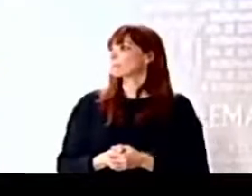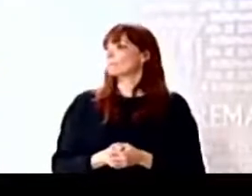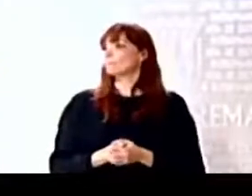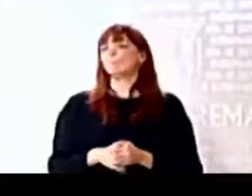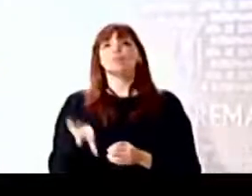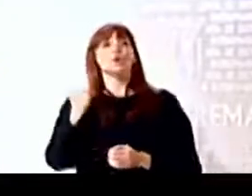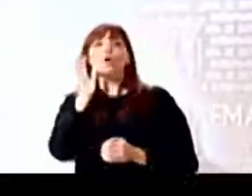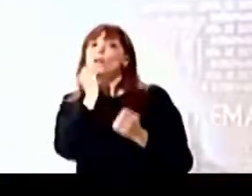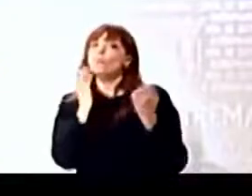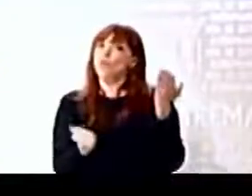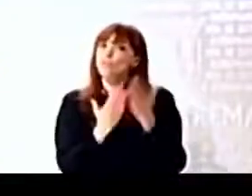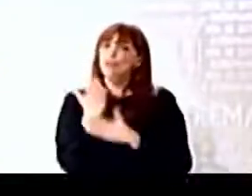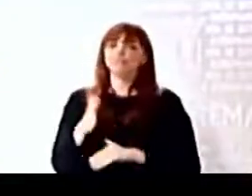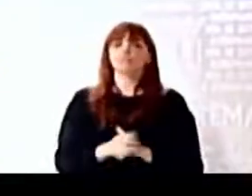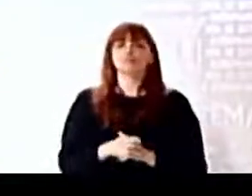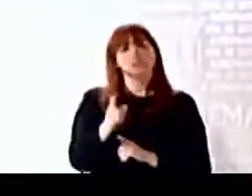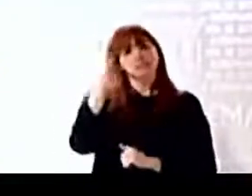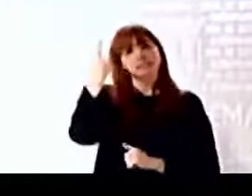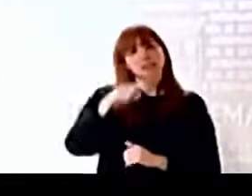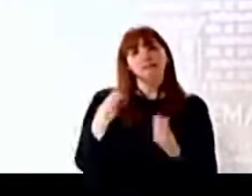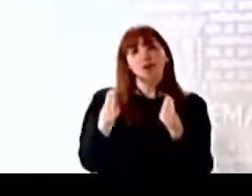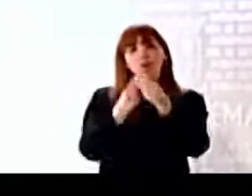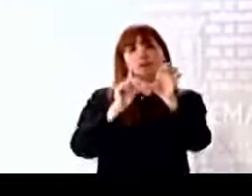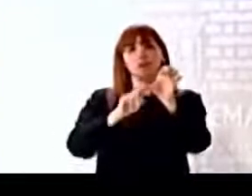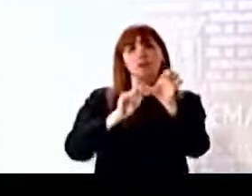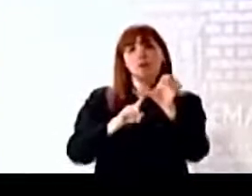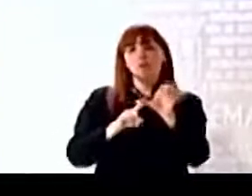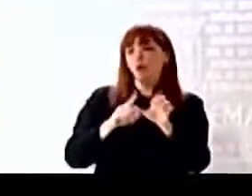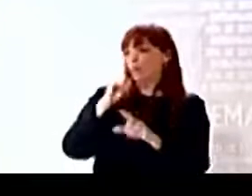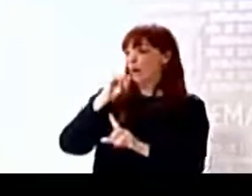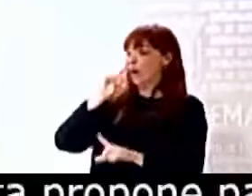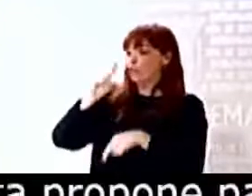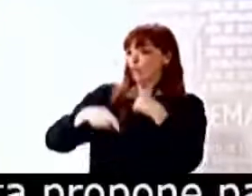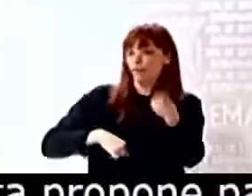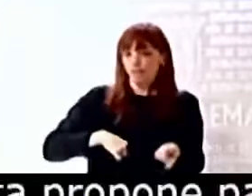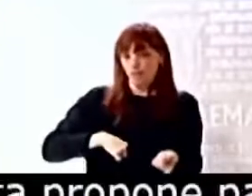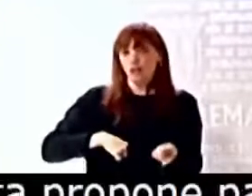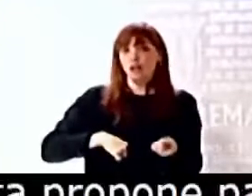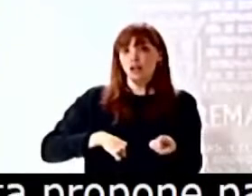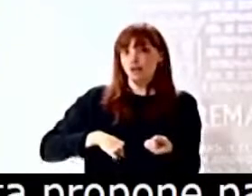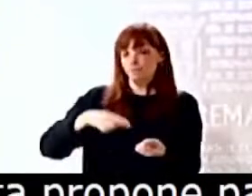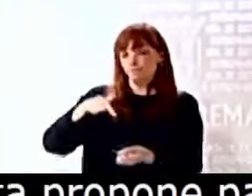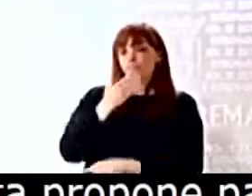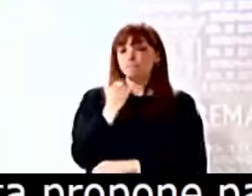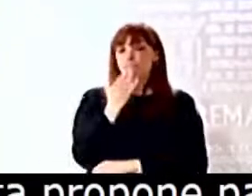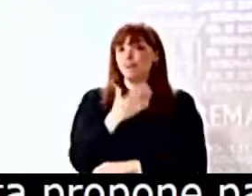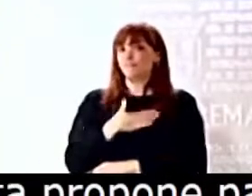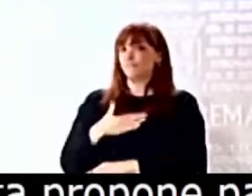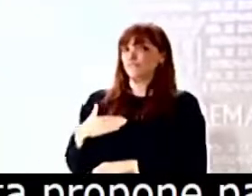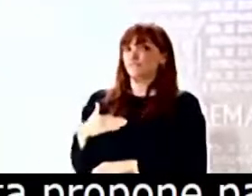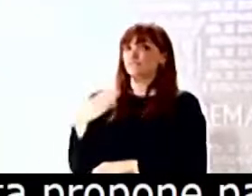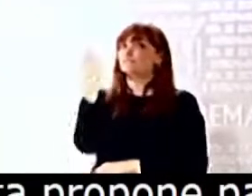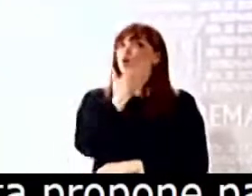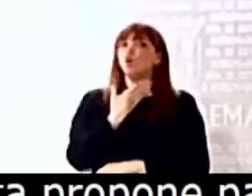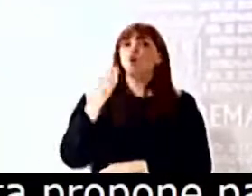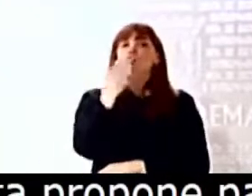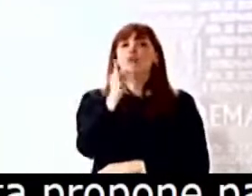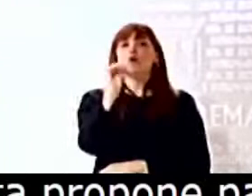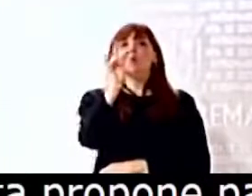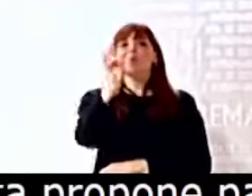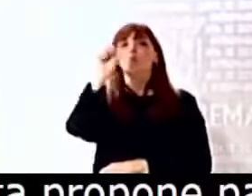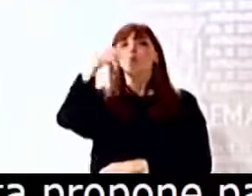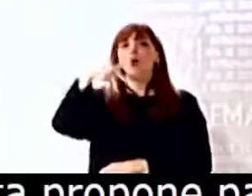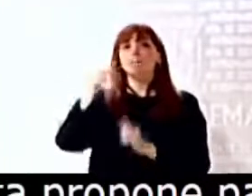Hola, buenos días. Como sabrá, la Junta propone para el año que viene en Mérida el cierre del Colegio Juan